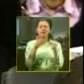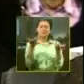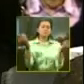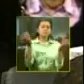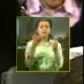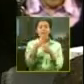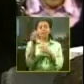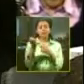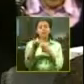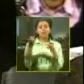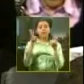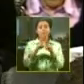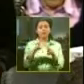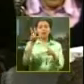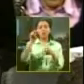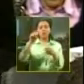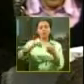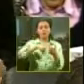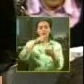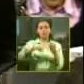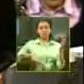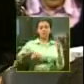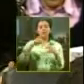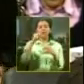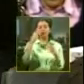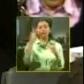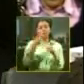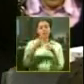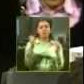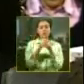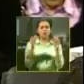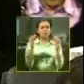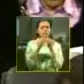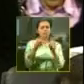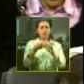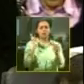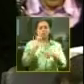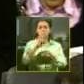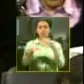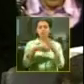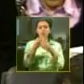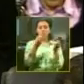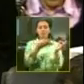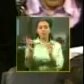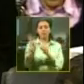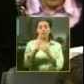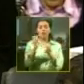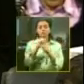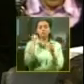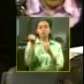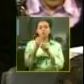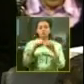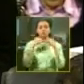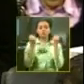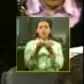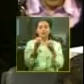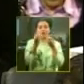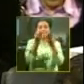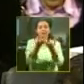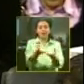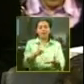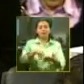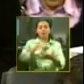demás, y lo que es la no violencia, que tiene que ver más bien con la renuncia de toda forma o condición social que genere violencia